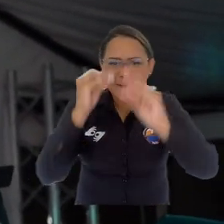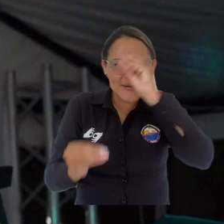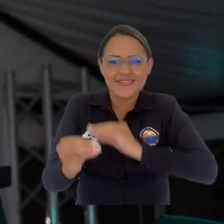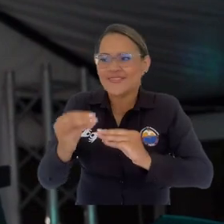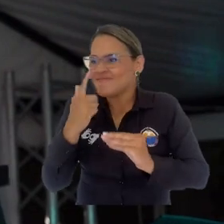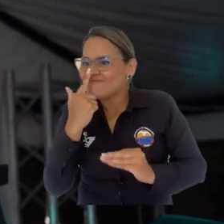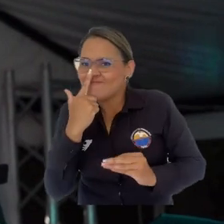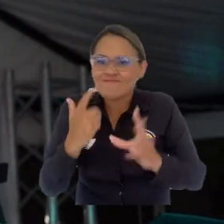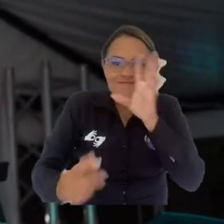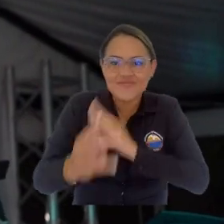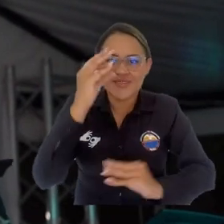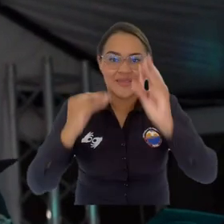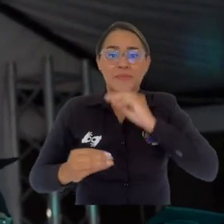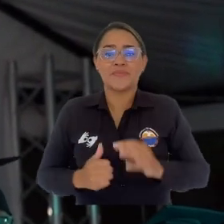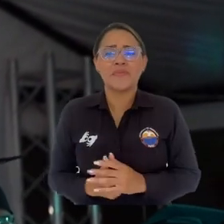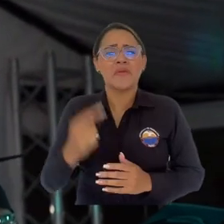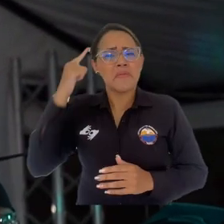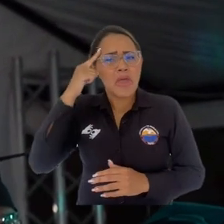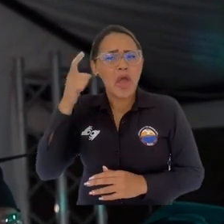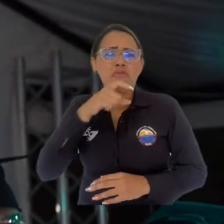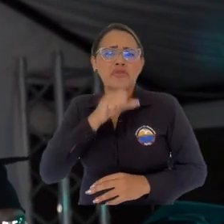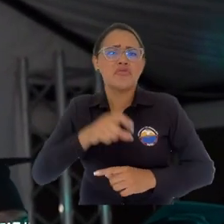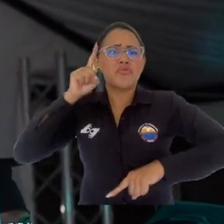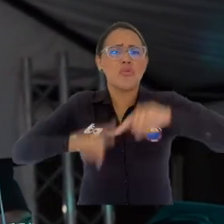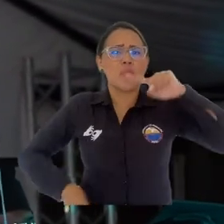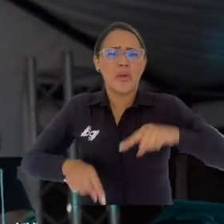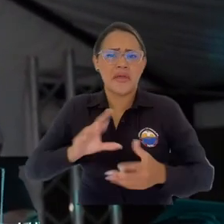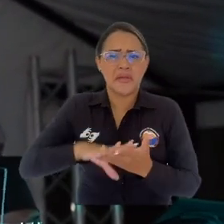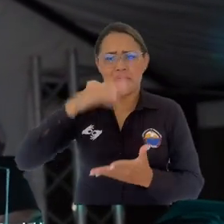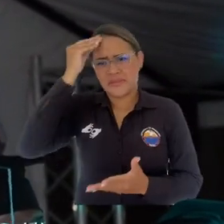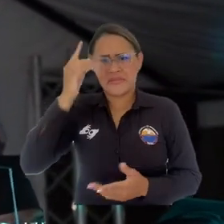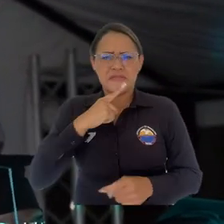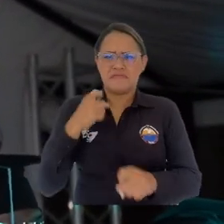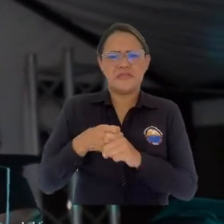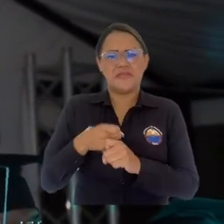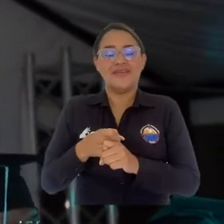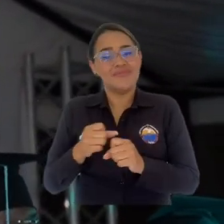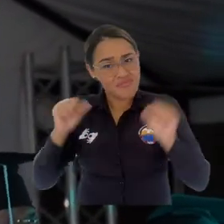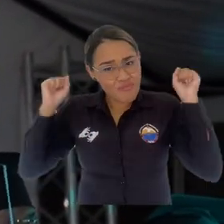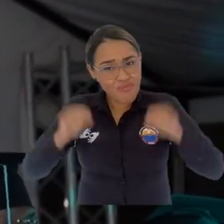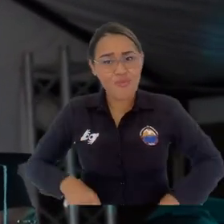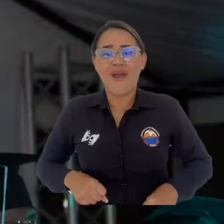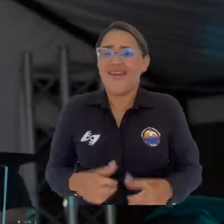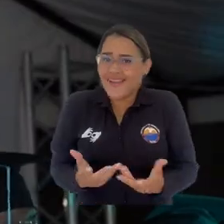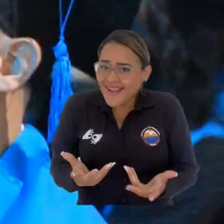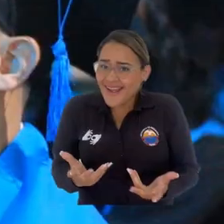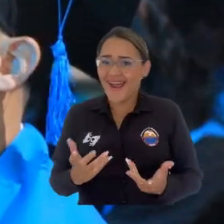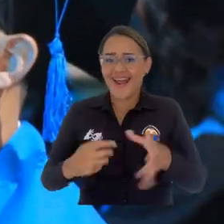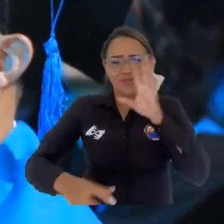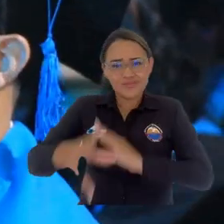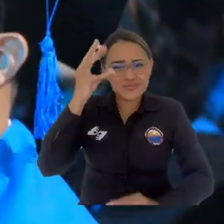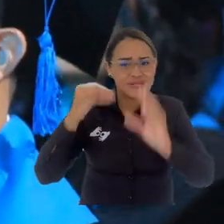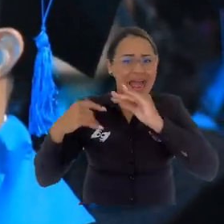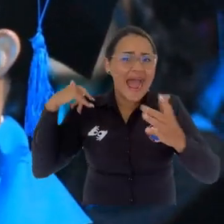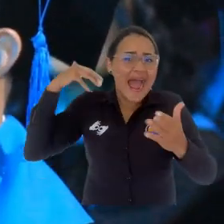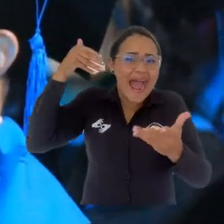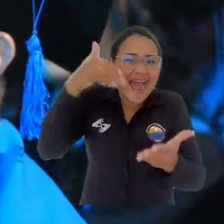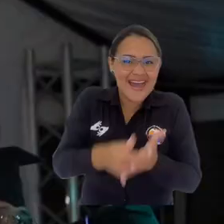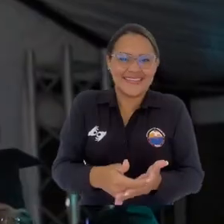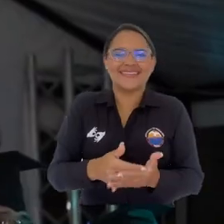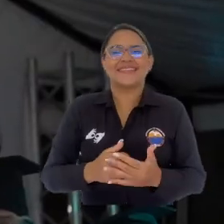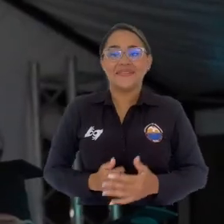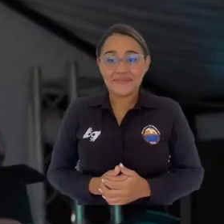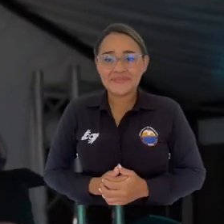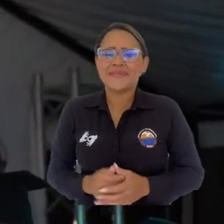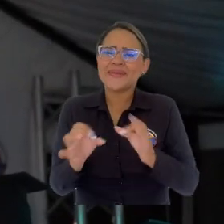crean el cuento de que loro viejo no aprende a hablar porque no somos loros Y sí podemos aprender hasta el último día de la vida podemos seguir Aprendiendo la